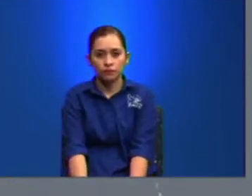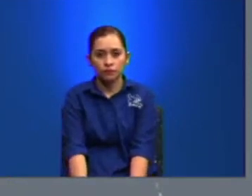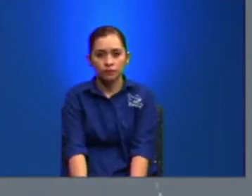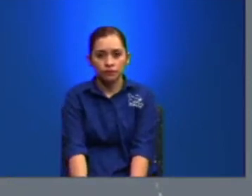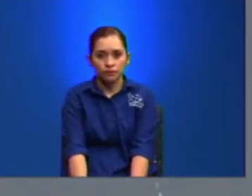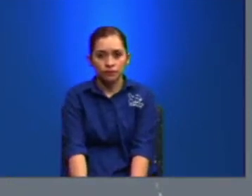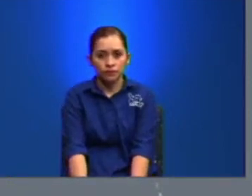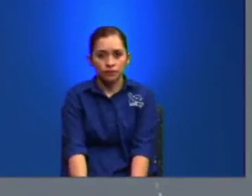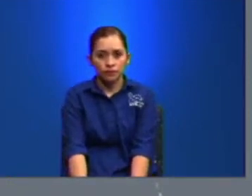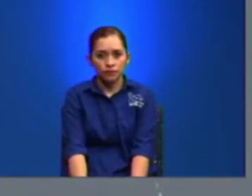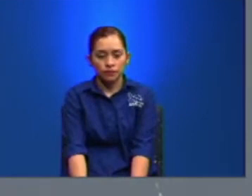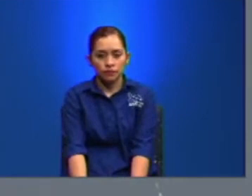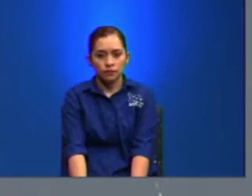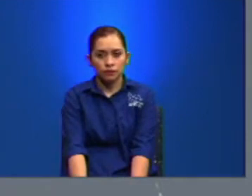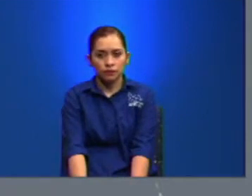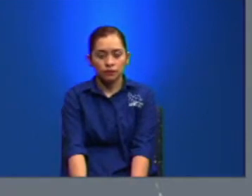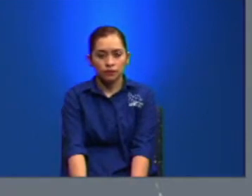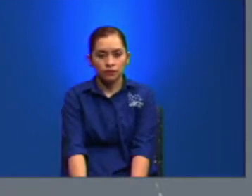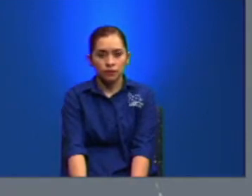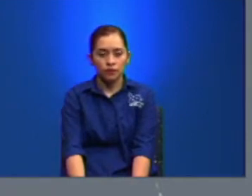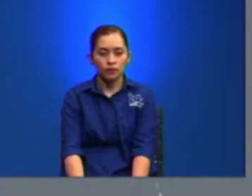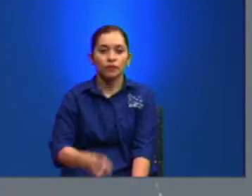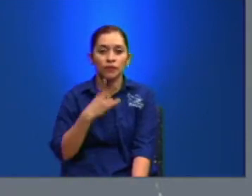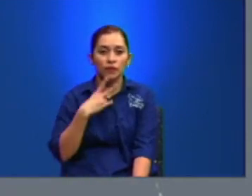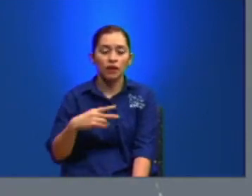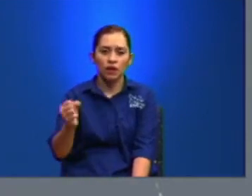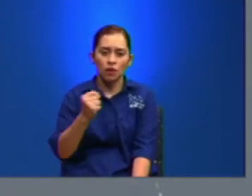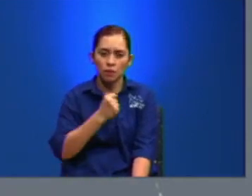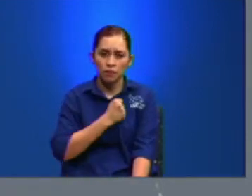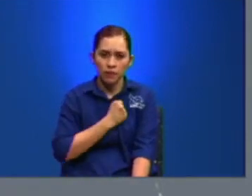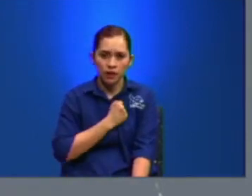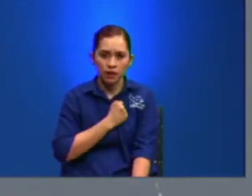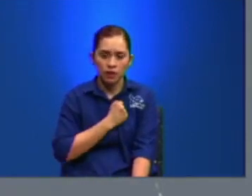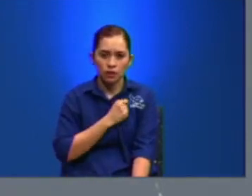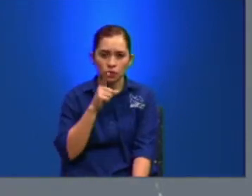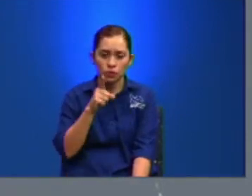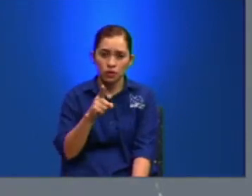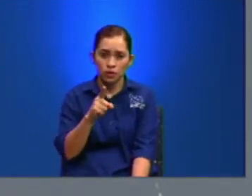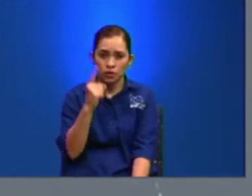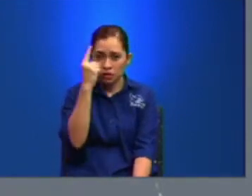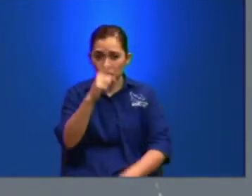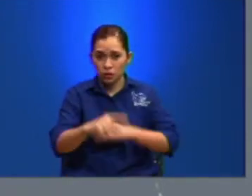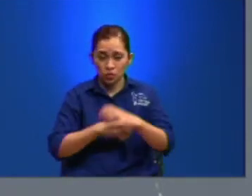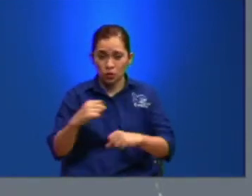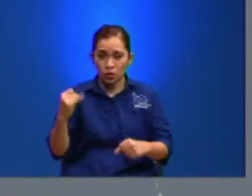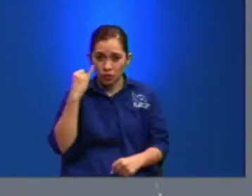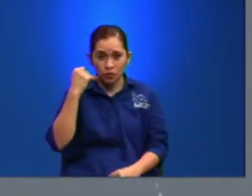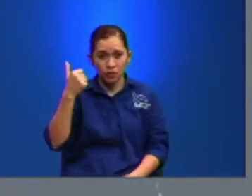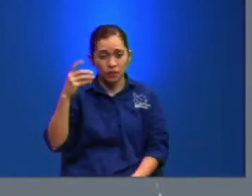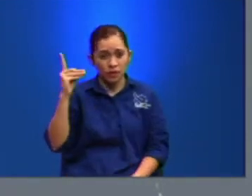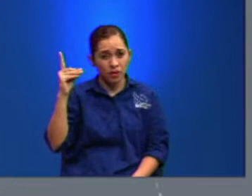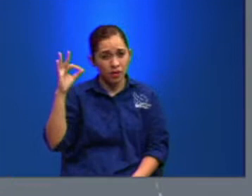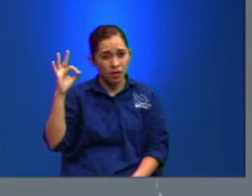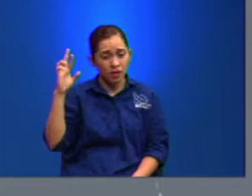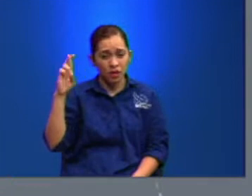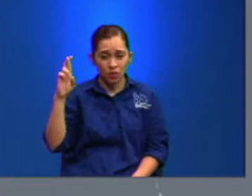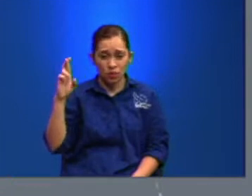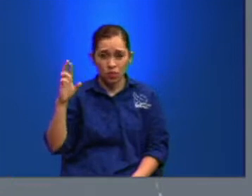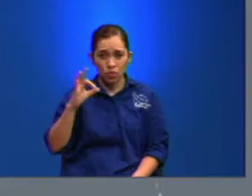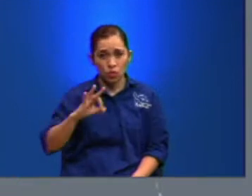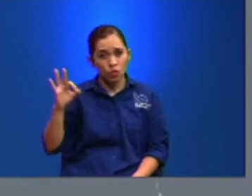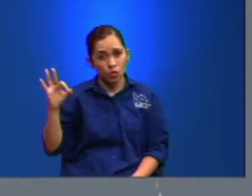atv y conmigo no se ha salido fiador por tu prójimo si has dado promesas a un